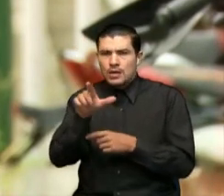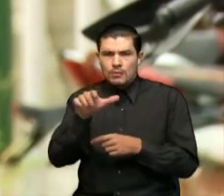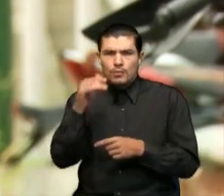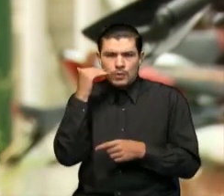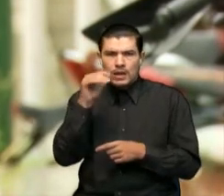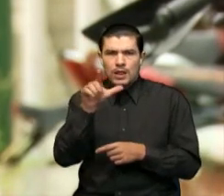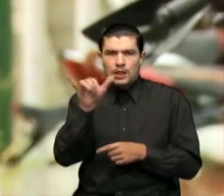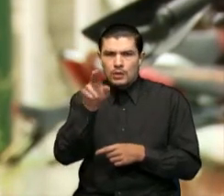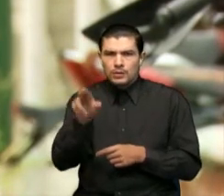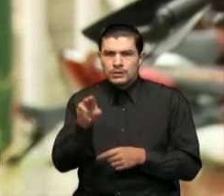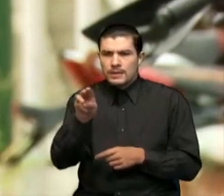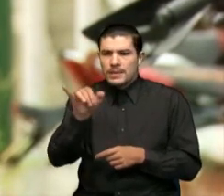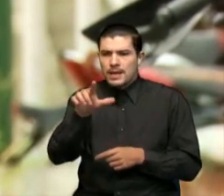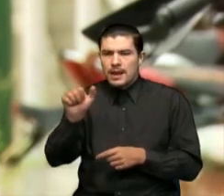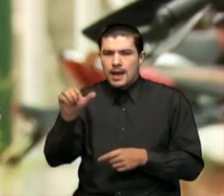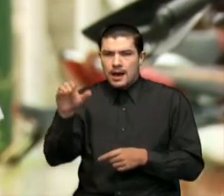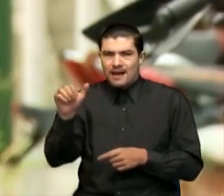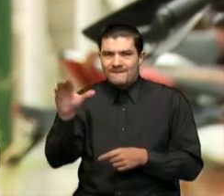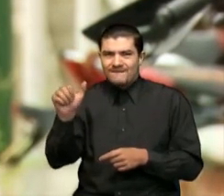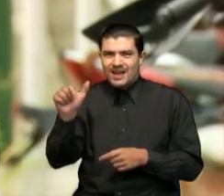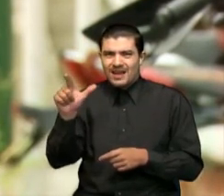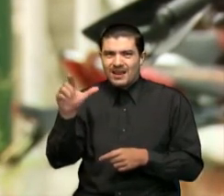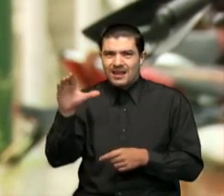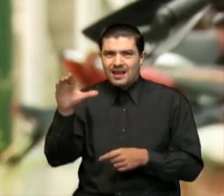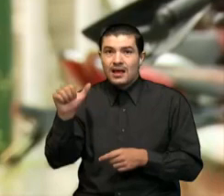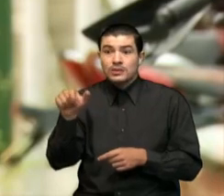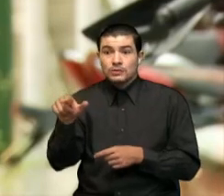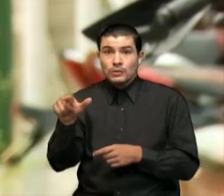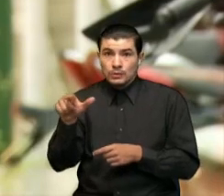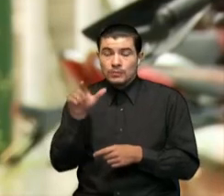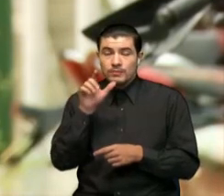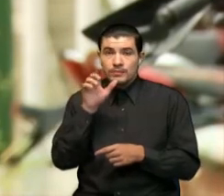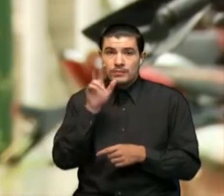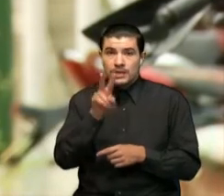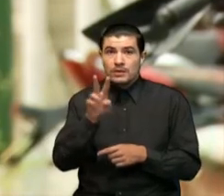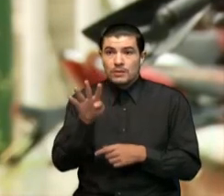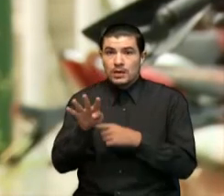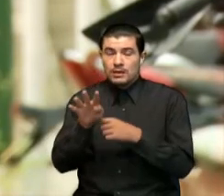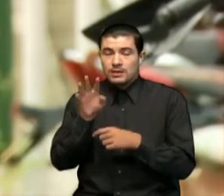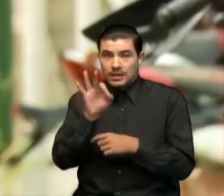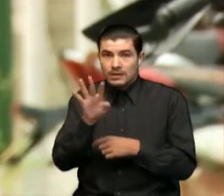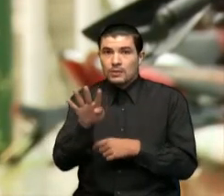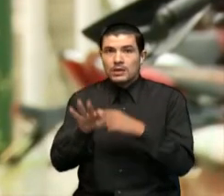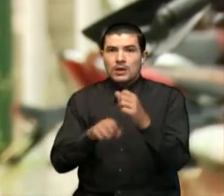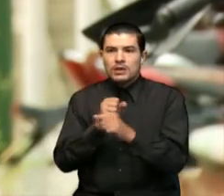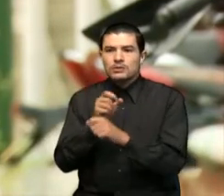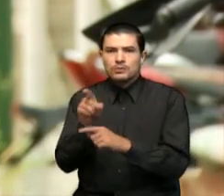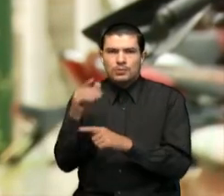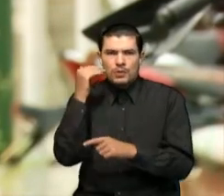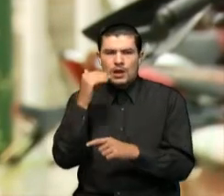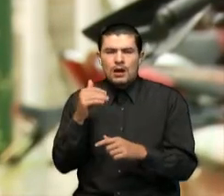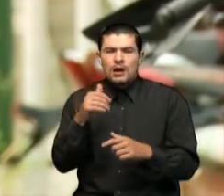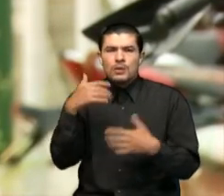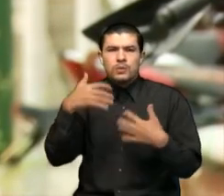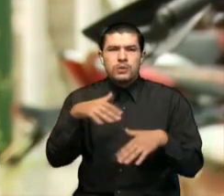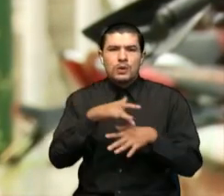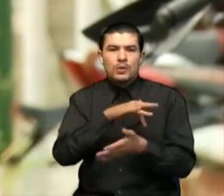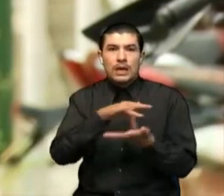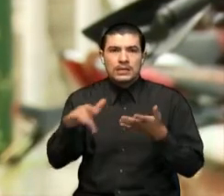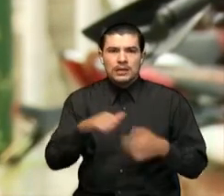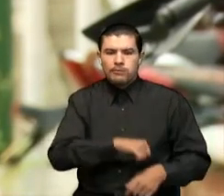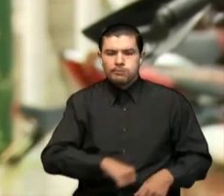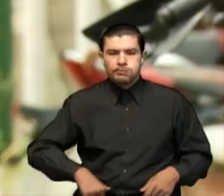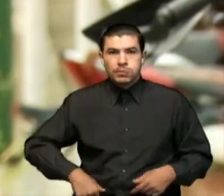cabarcas de 37 años se presentó un parto a través de cesárea el cual se complicó tuvo que ser trasladada a la ciudad de bucaramanga